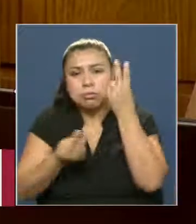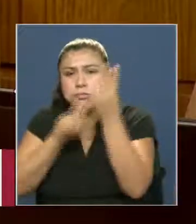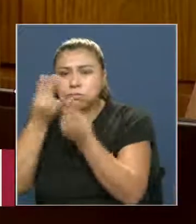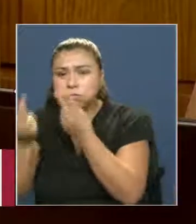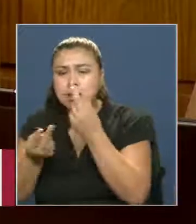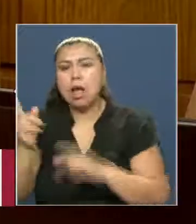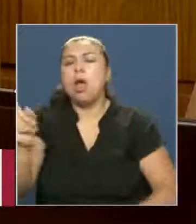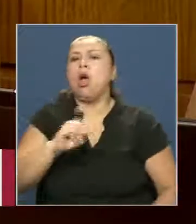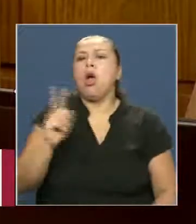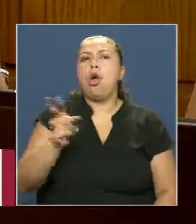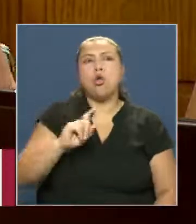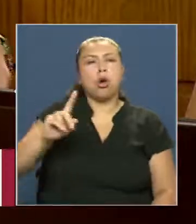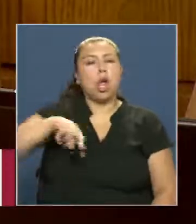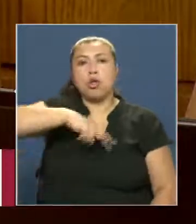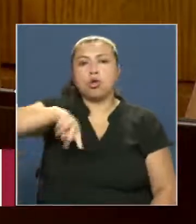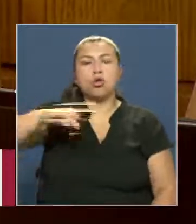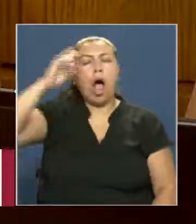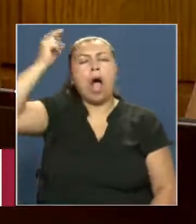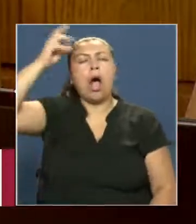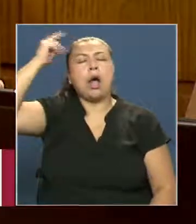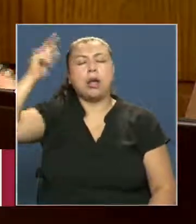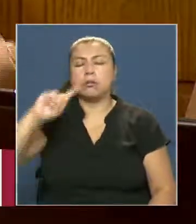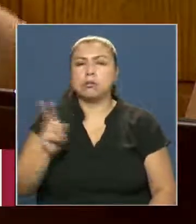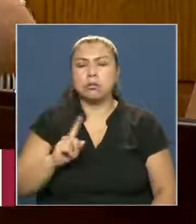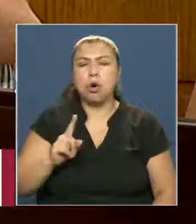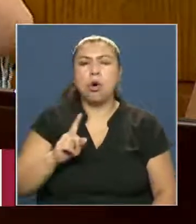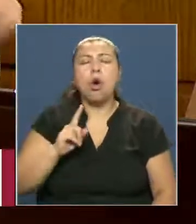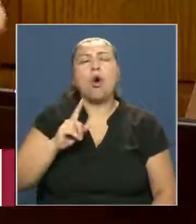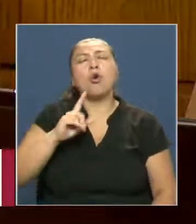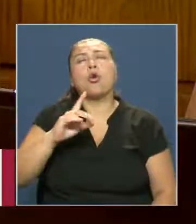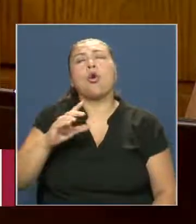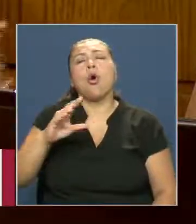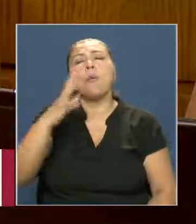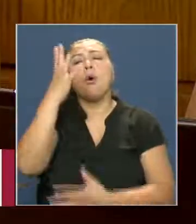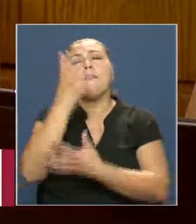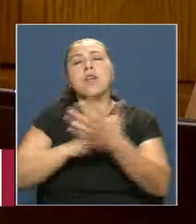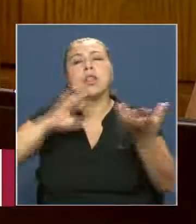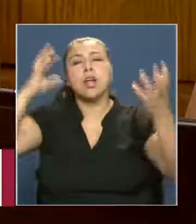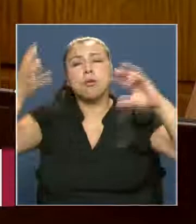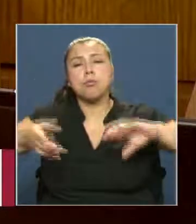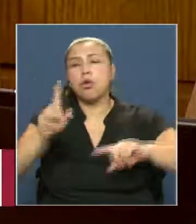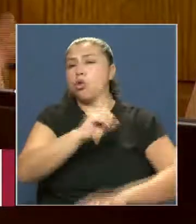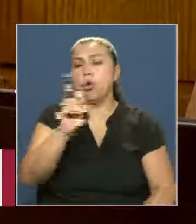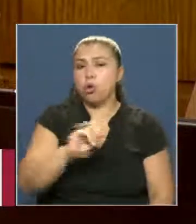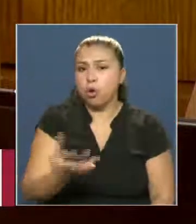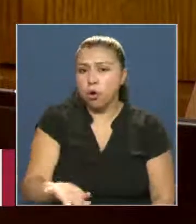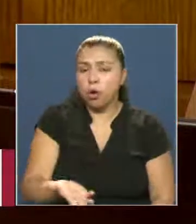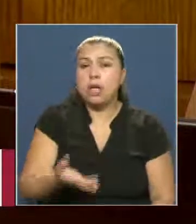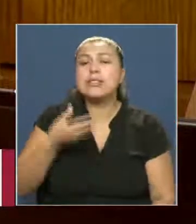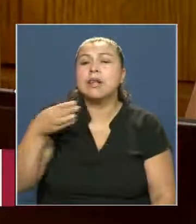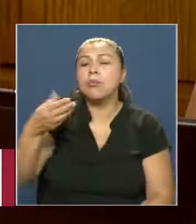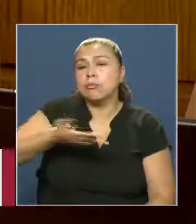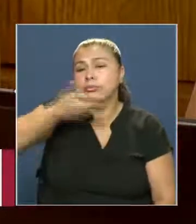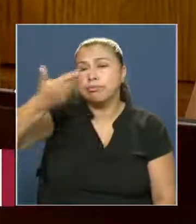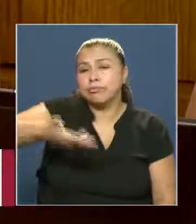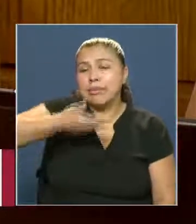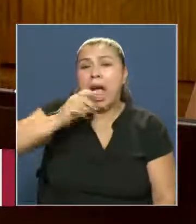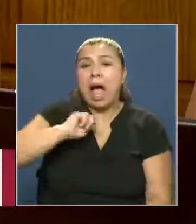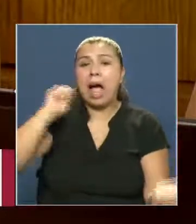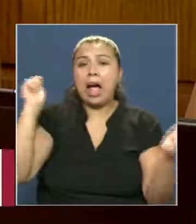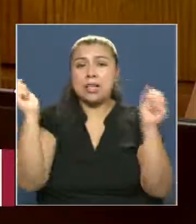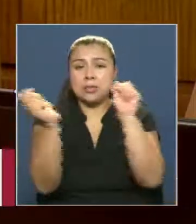es algo que estemos inventando, no estamos hablando de un apocalipsis, no estamos hablando del fin del mundo, ni mucho menos. Estamos hablando de que hay un cambio